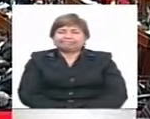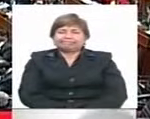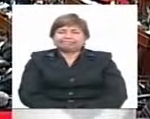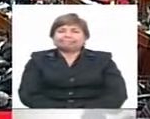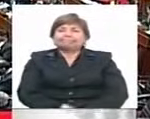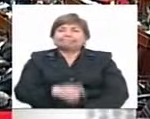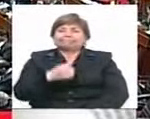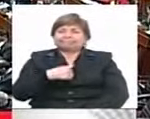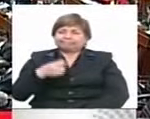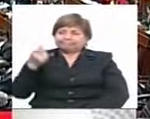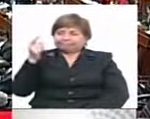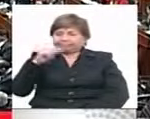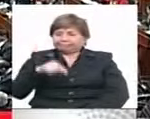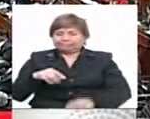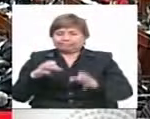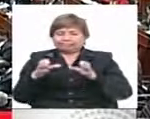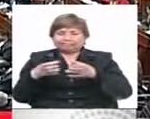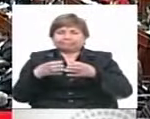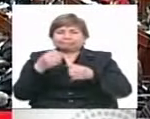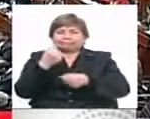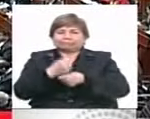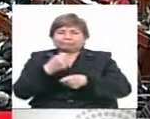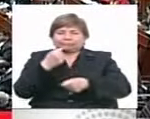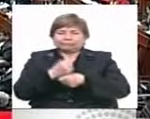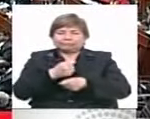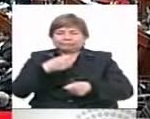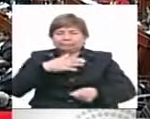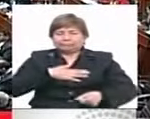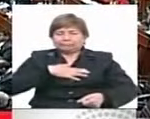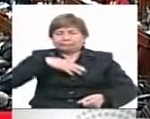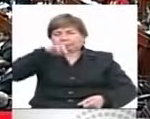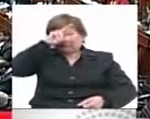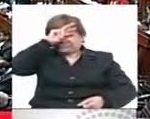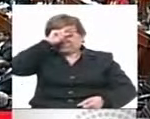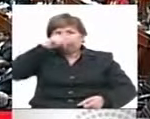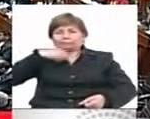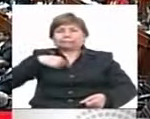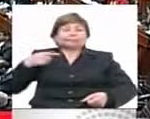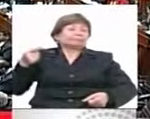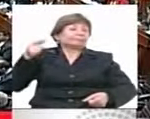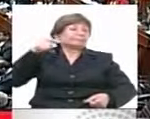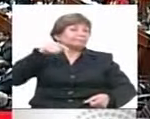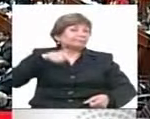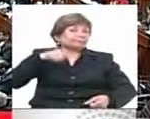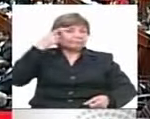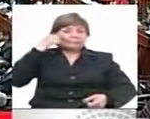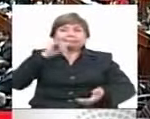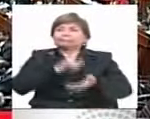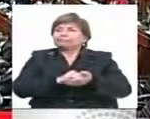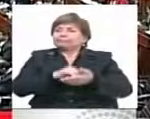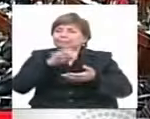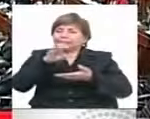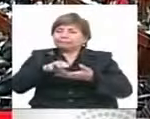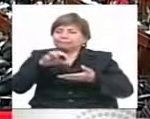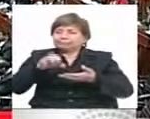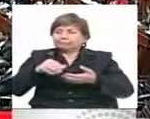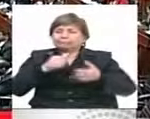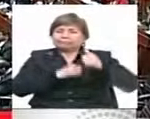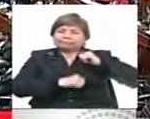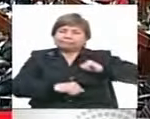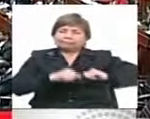Yo he venido acá al Congreso a trabajar por el Perú. No he venido para que el pueblo siga sufriendo en las